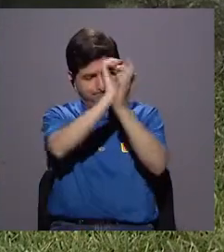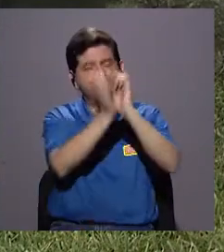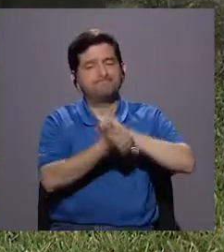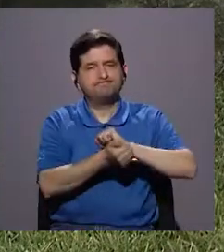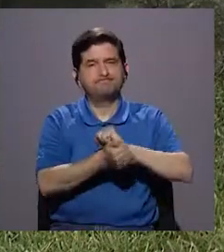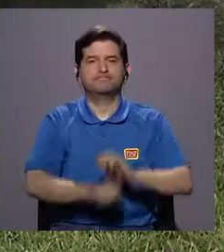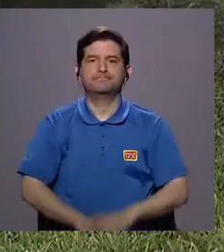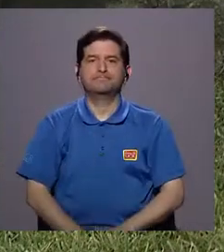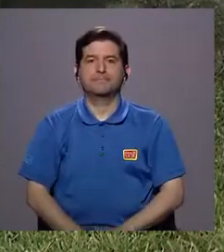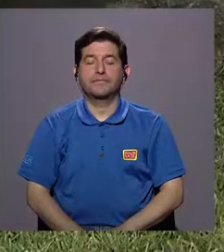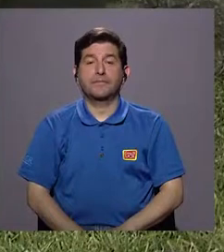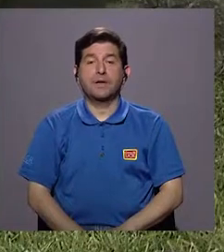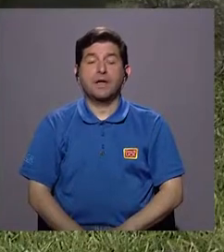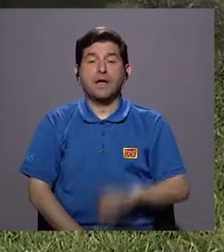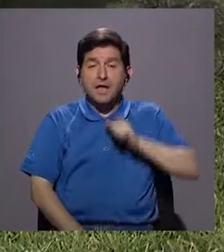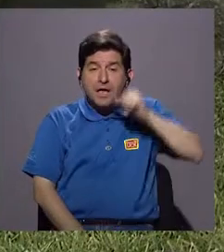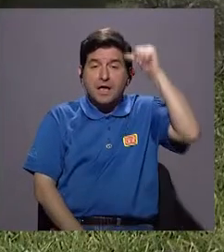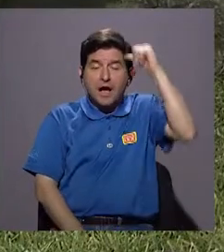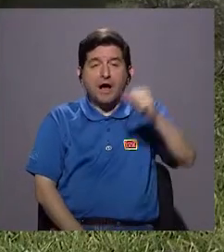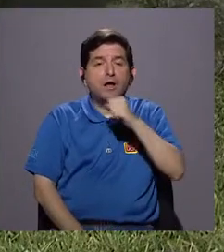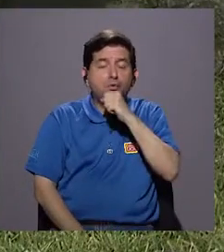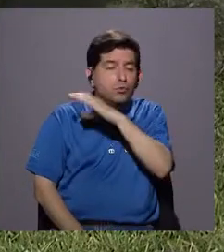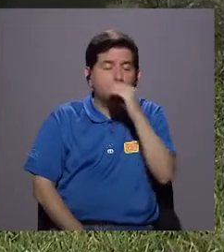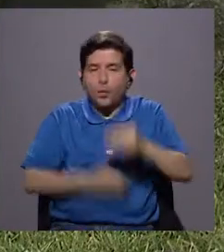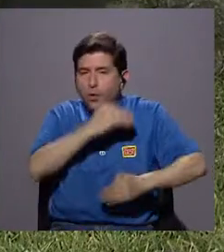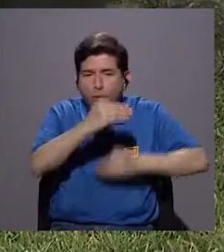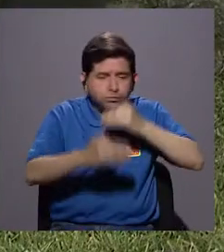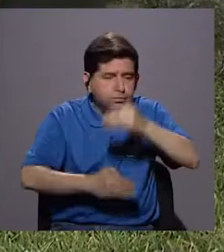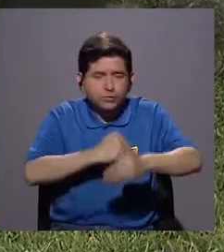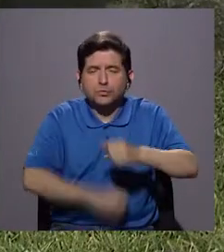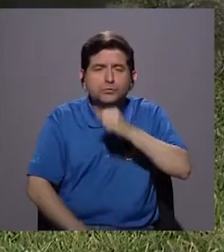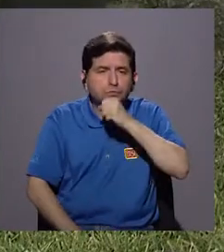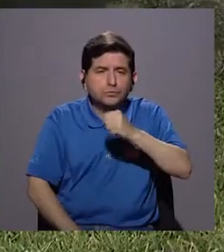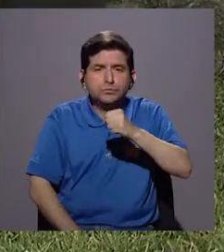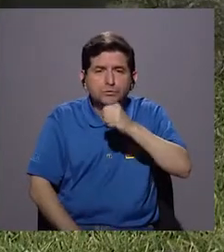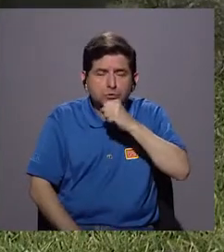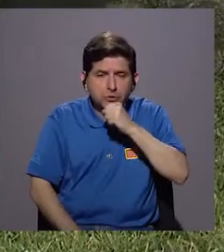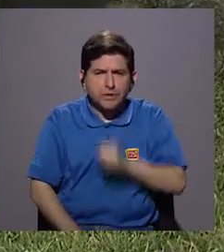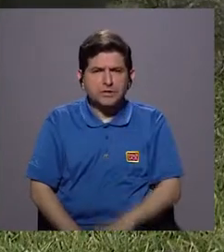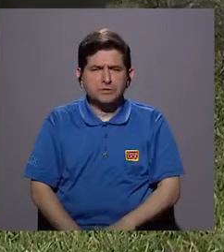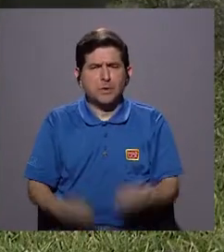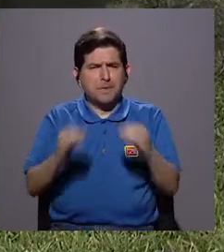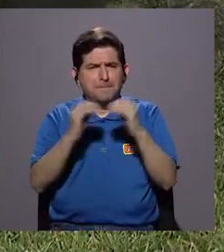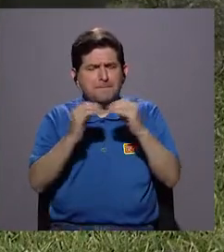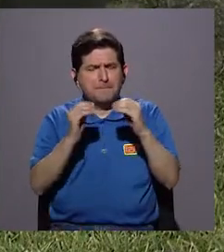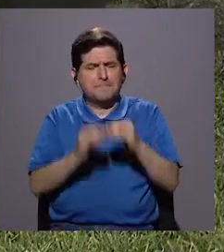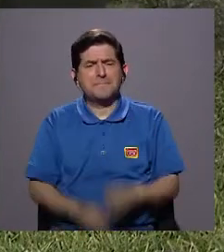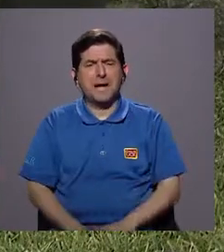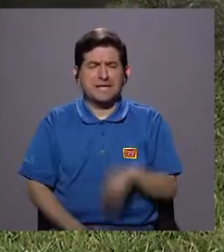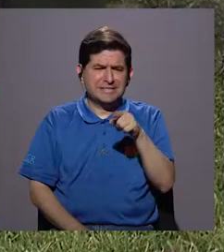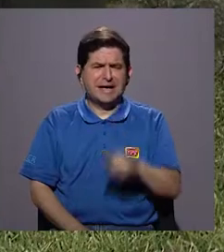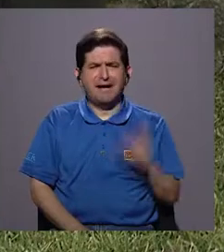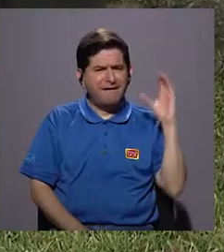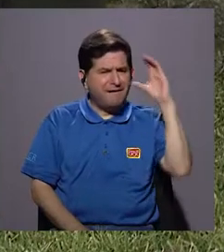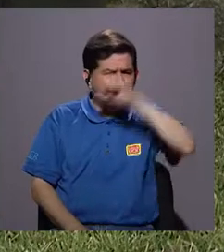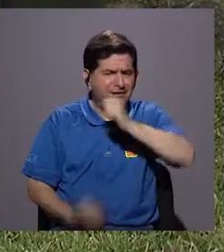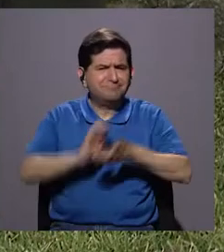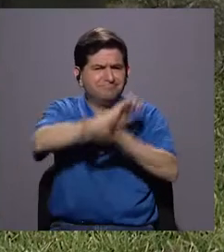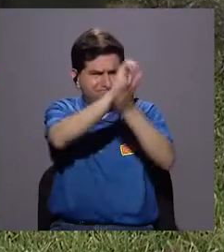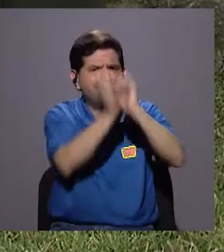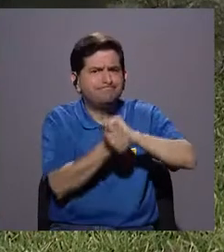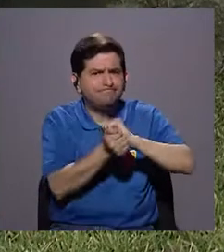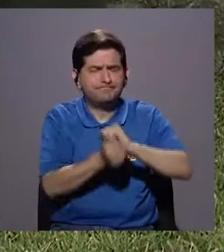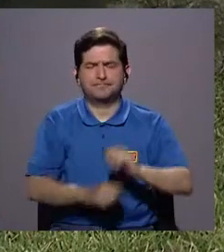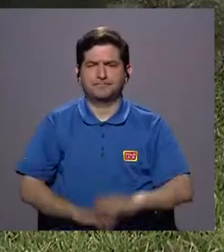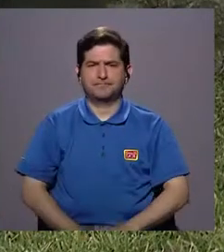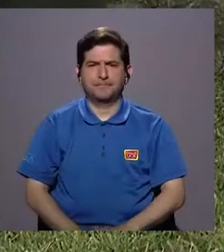y con la adultez mayor o con el proceso de envejecimiento se hacen más vulnerables los cambios. Entonces vamos